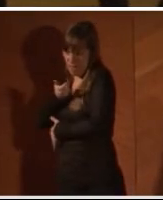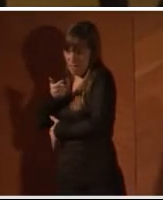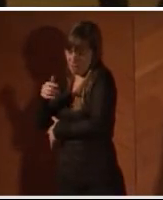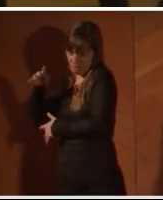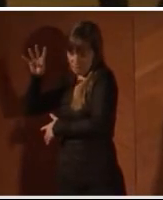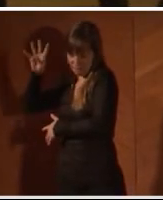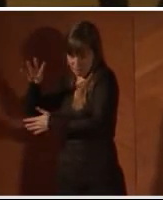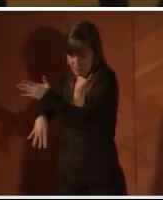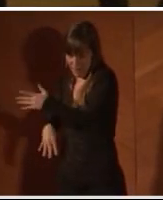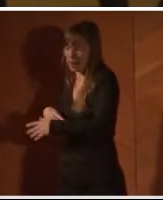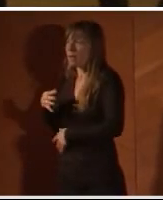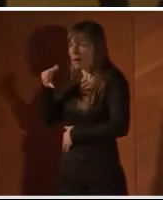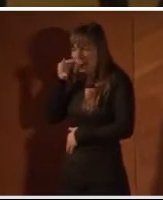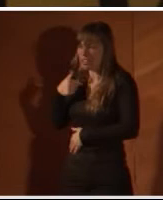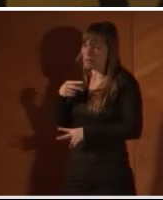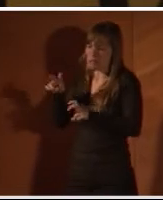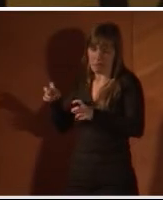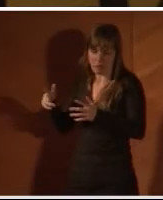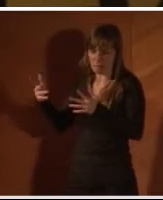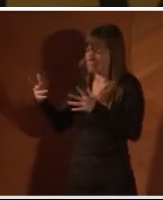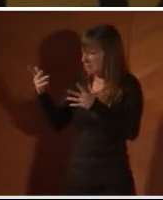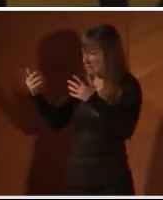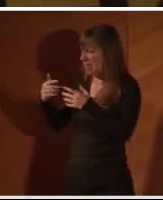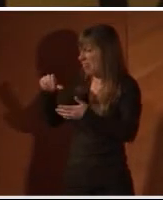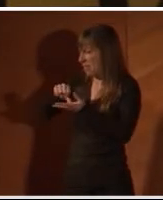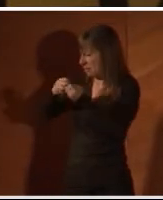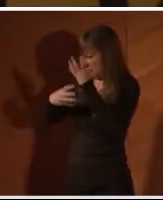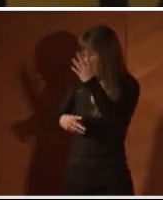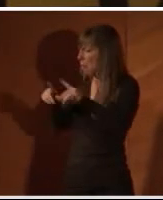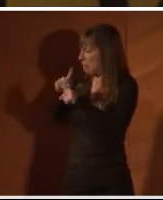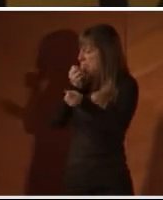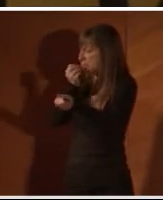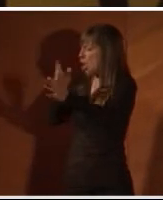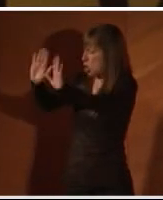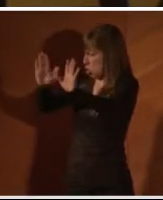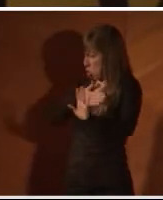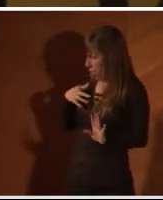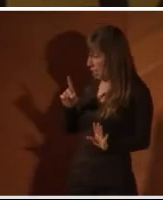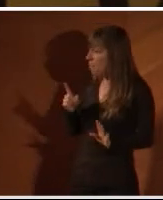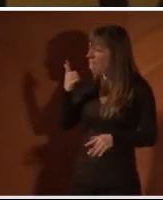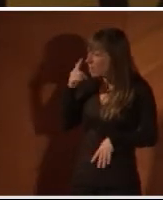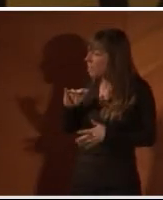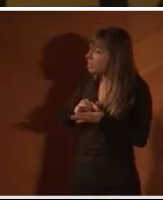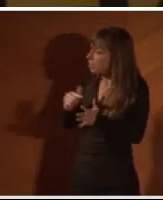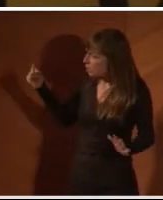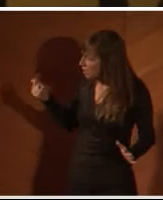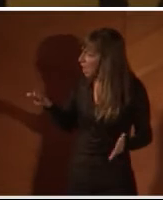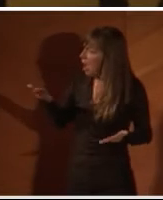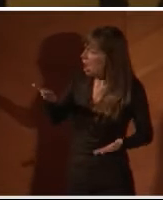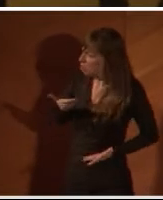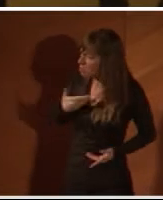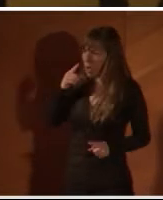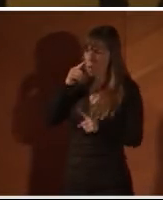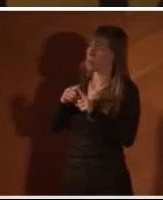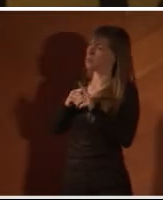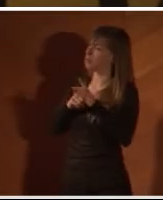repaso, no quiero aburriros con el listado de ciudades, pero fijaros cómo la tecnología es un vehículo muy útil para contagiarnos algo